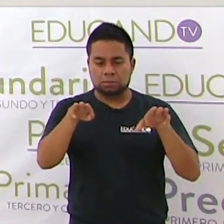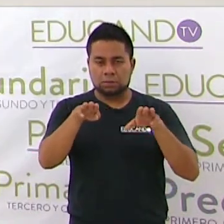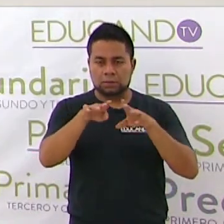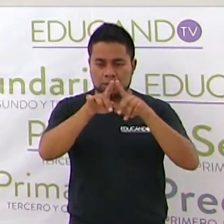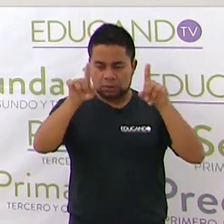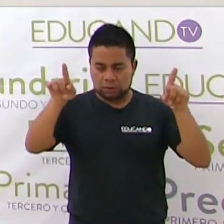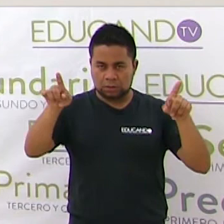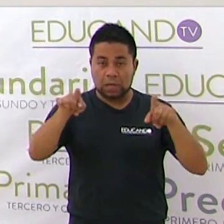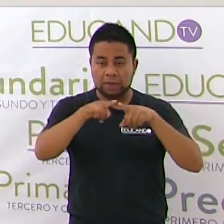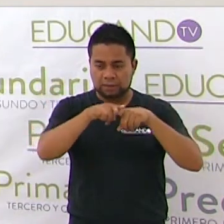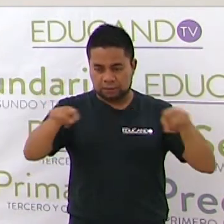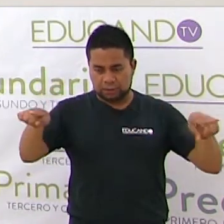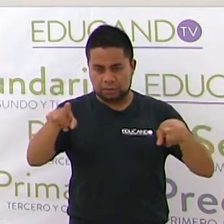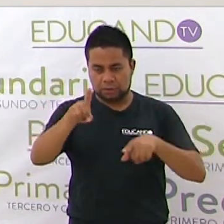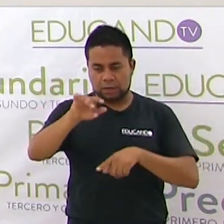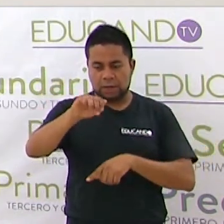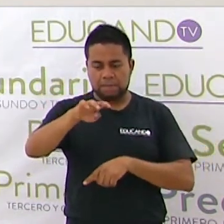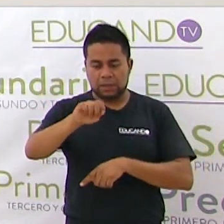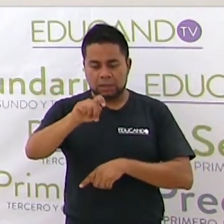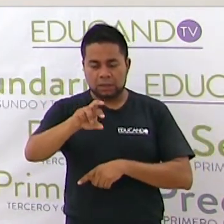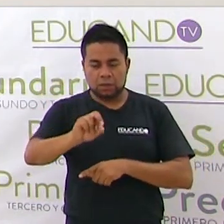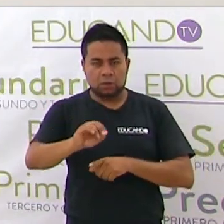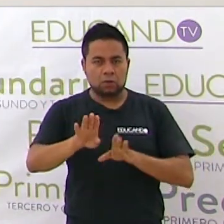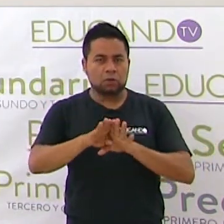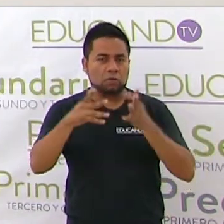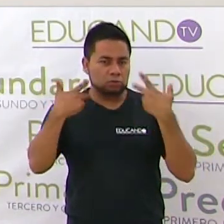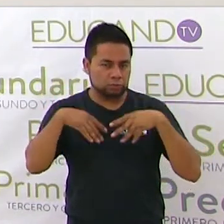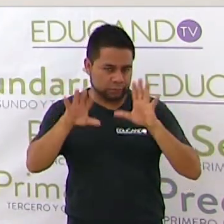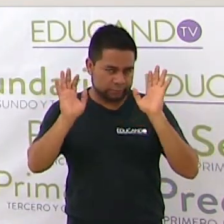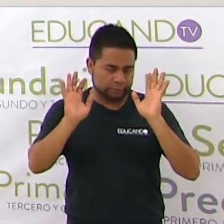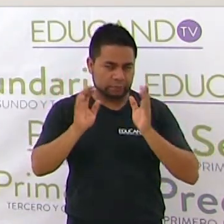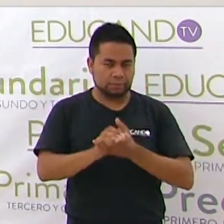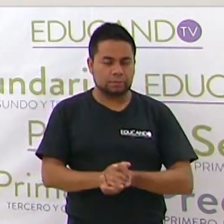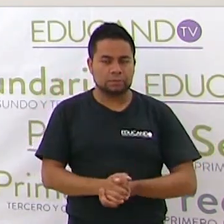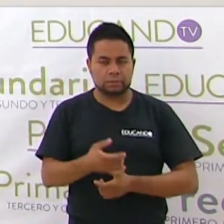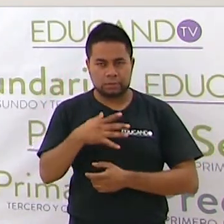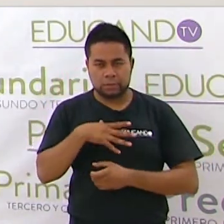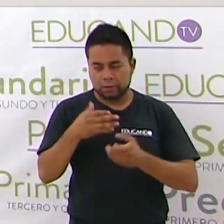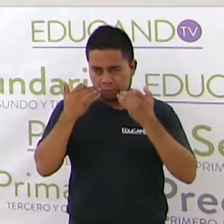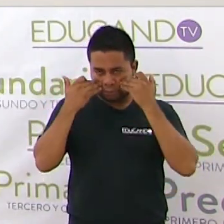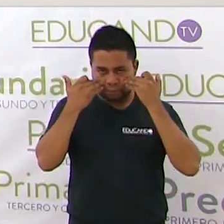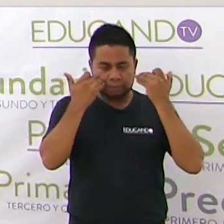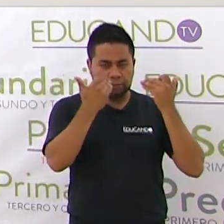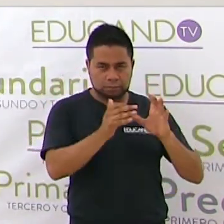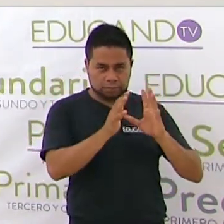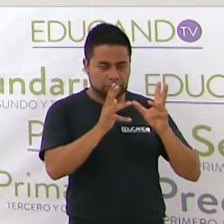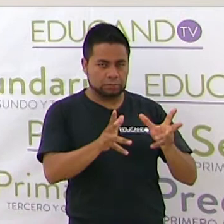de esta esfera. Estamos haciendo una suposición. ¿Sale? Entonces, aquí lo tenemos. Vamos,